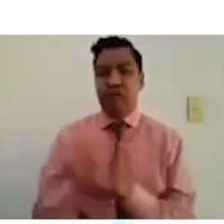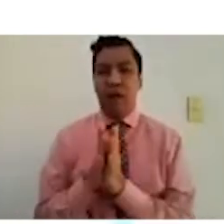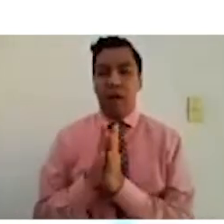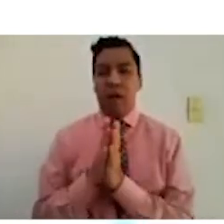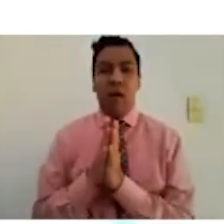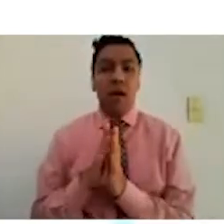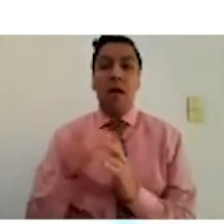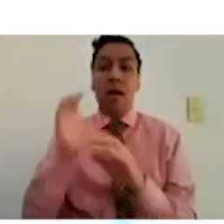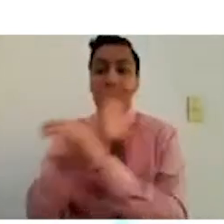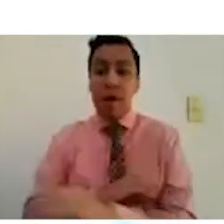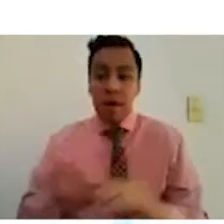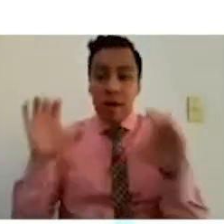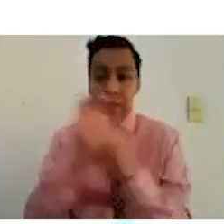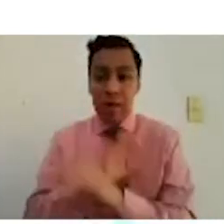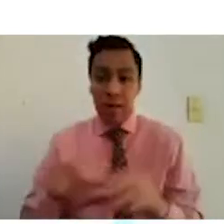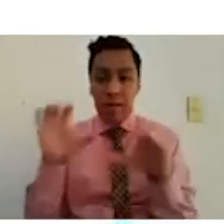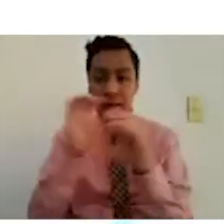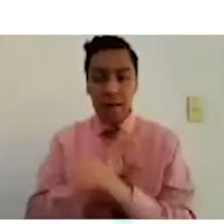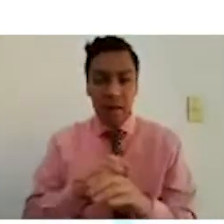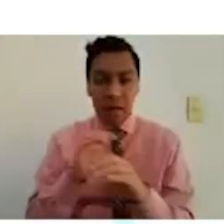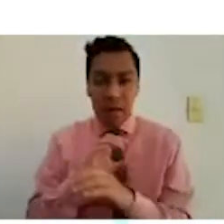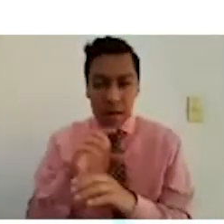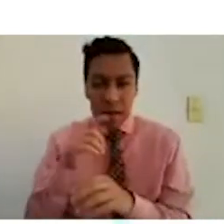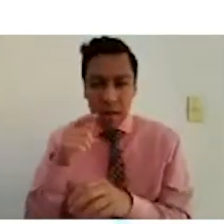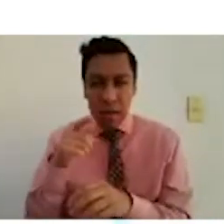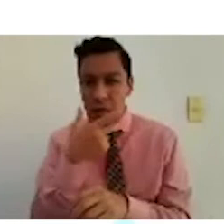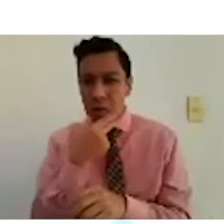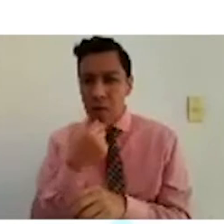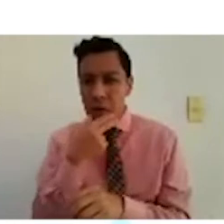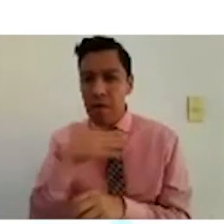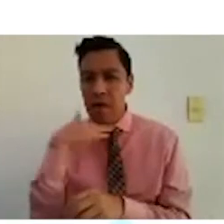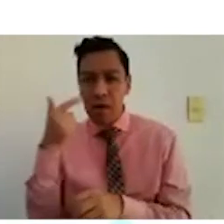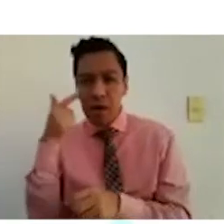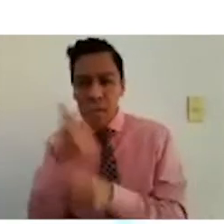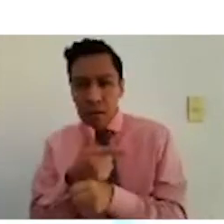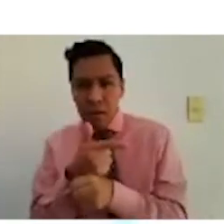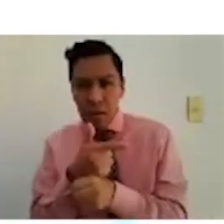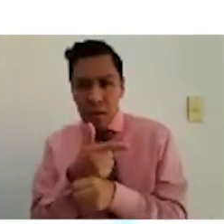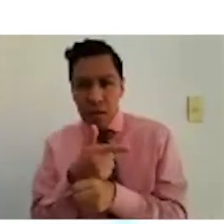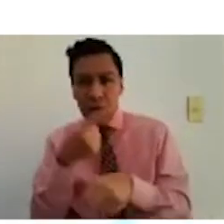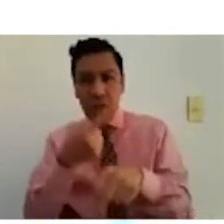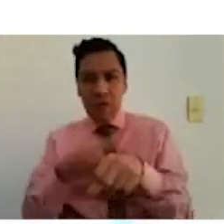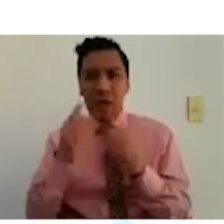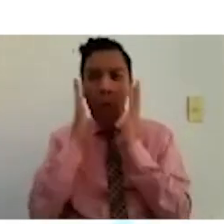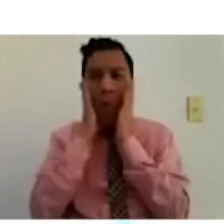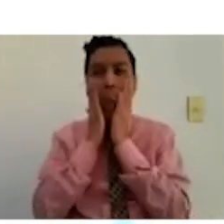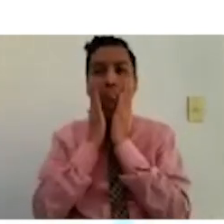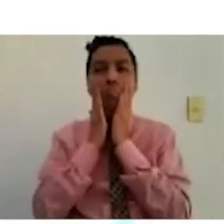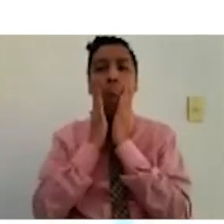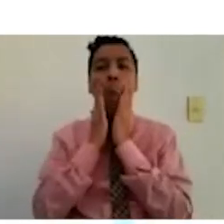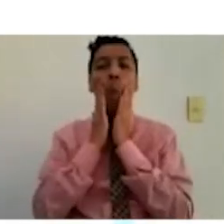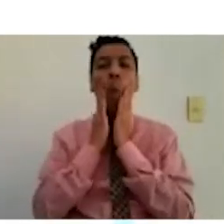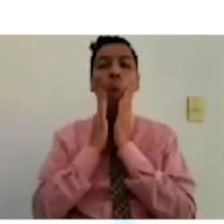propio Aschenbach, que aunque recién maquillado y con el pelo entintado, se escurre hasta la muerte en la playa y bajo el sol